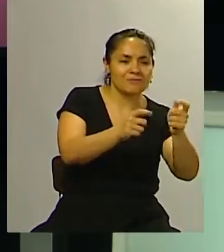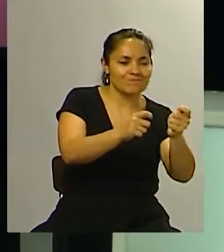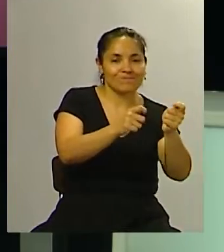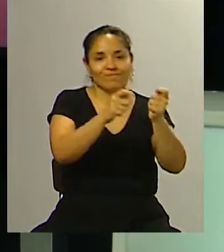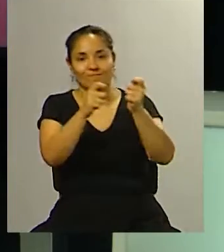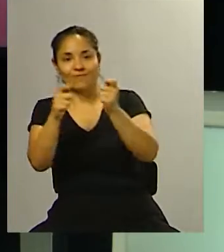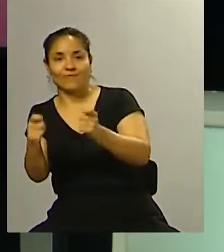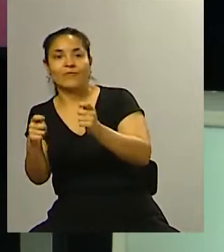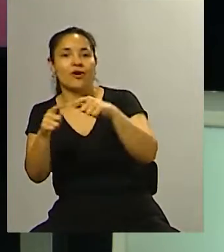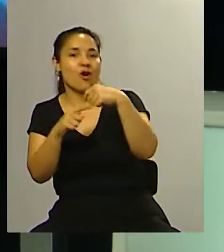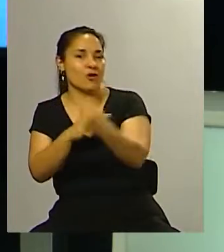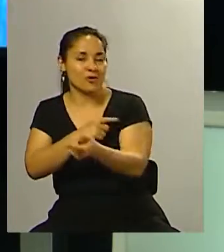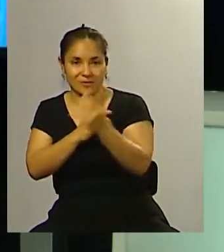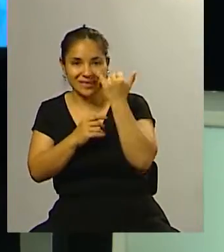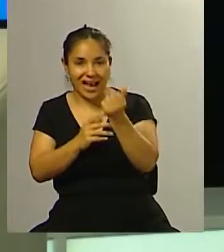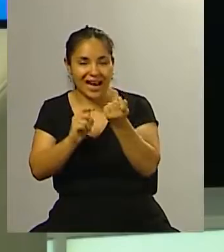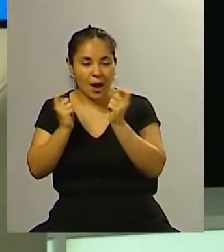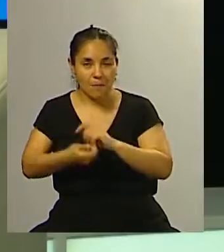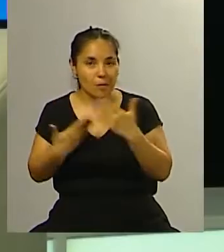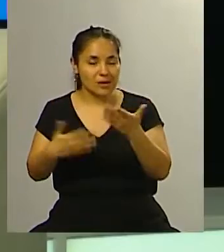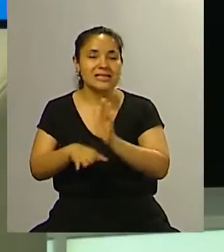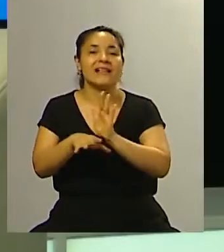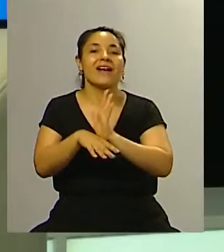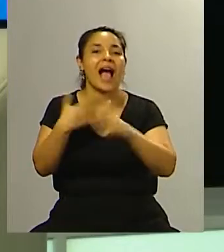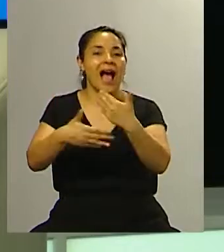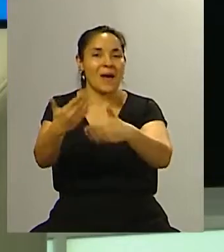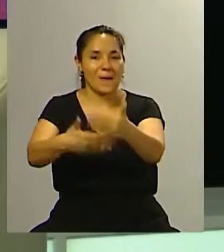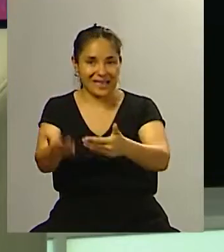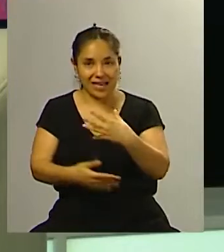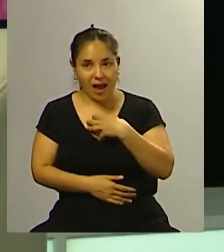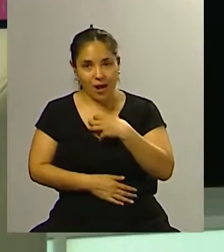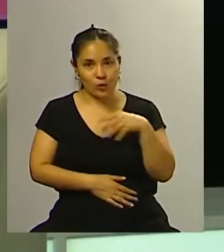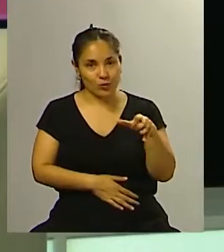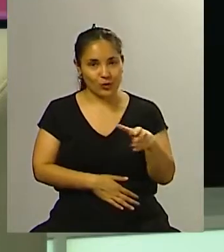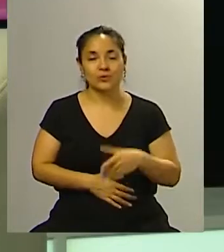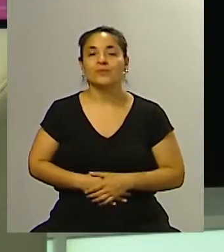próximo nivel o en el otro nivel, ¿no? Entonces, un avance significativo habían tenido los estudiantes.